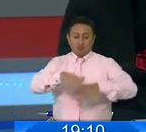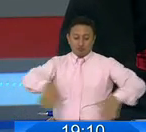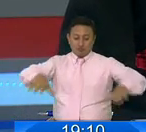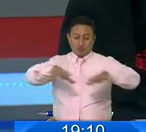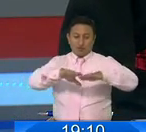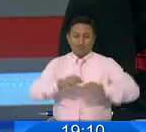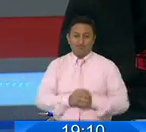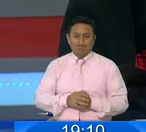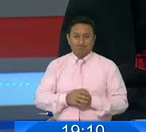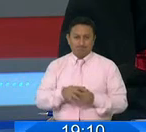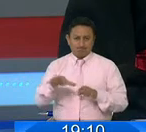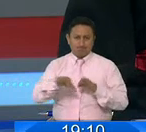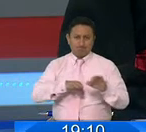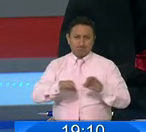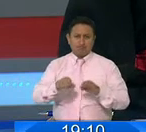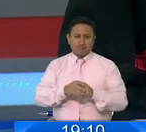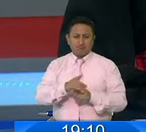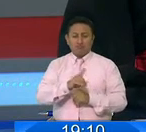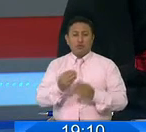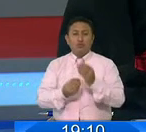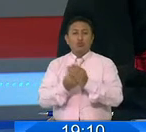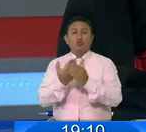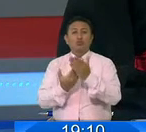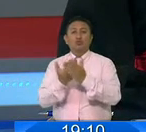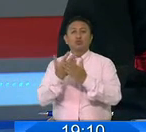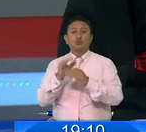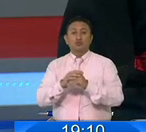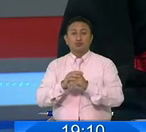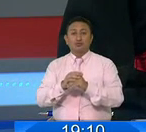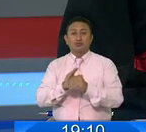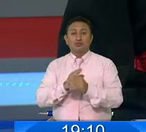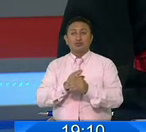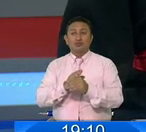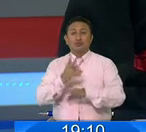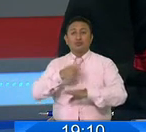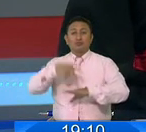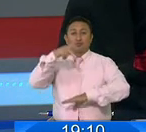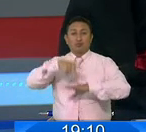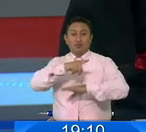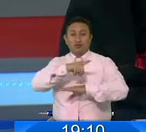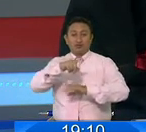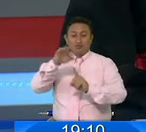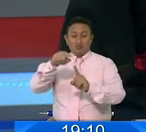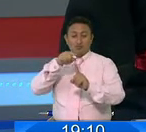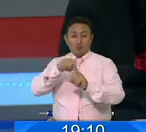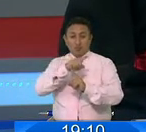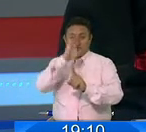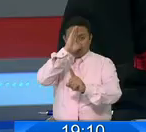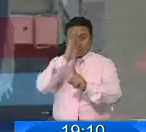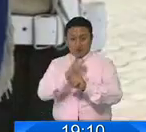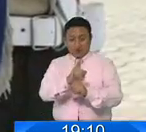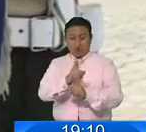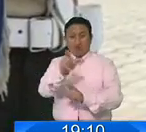además se refirió a la implementación de crear nuevas carreras universitarias que se especialicen en criminalística